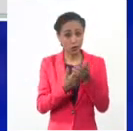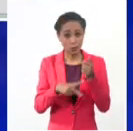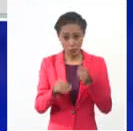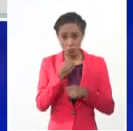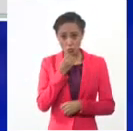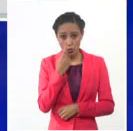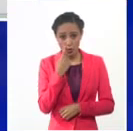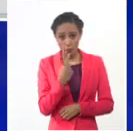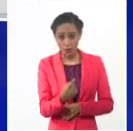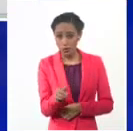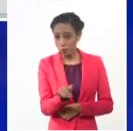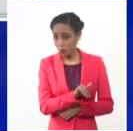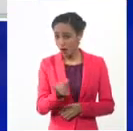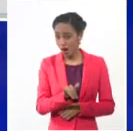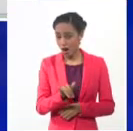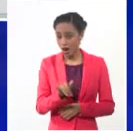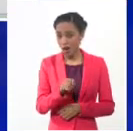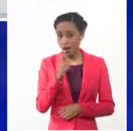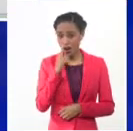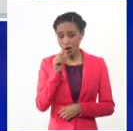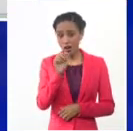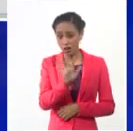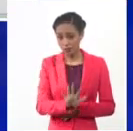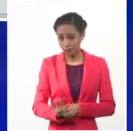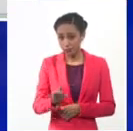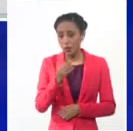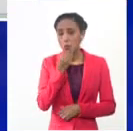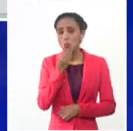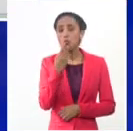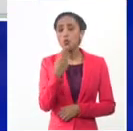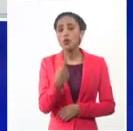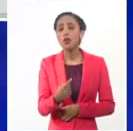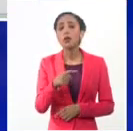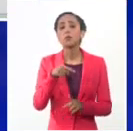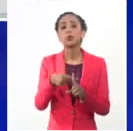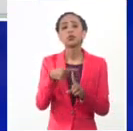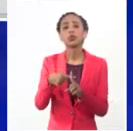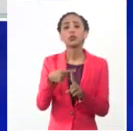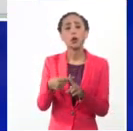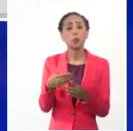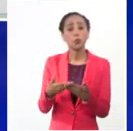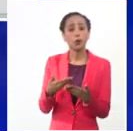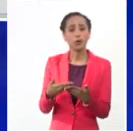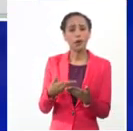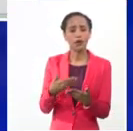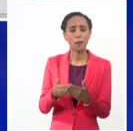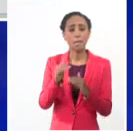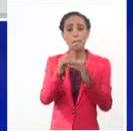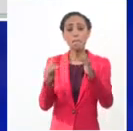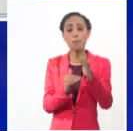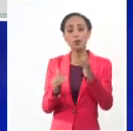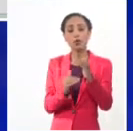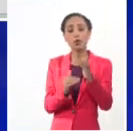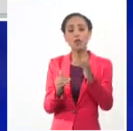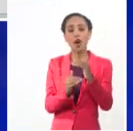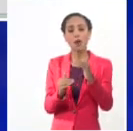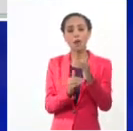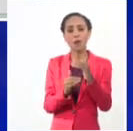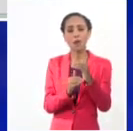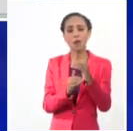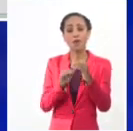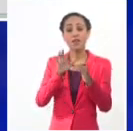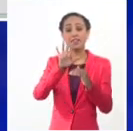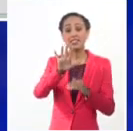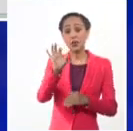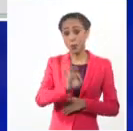apreciar también en el gráfico, con una positividad de las muestras analizadas por debajo del 5%.